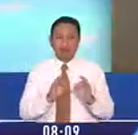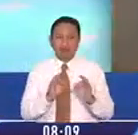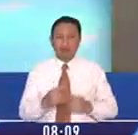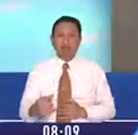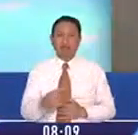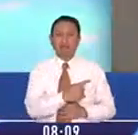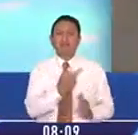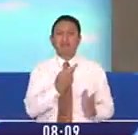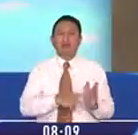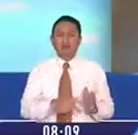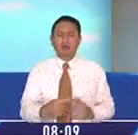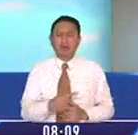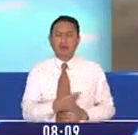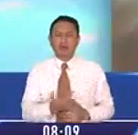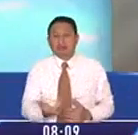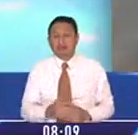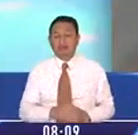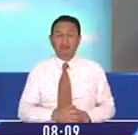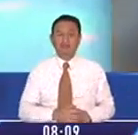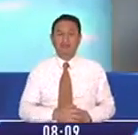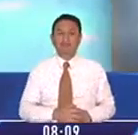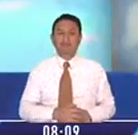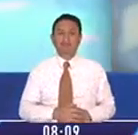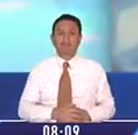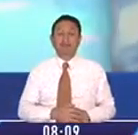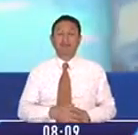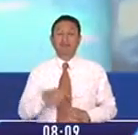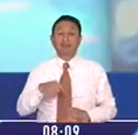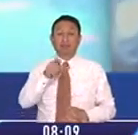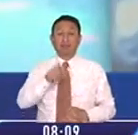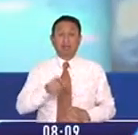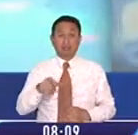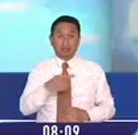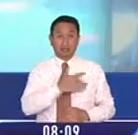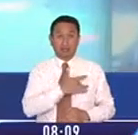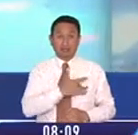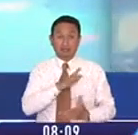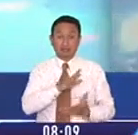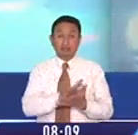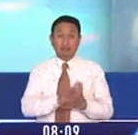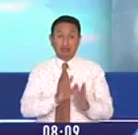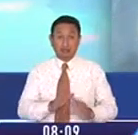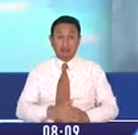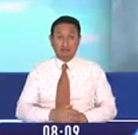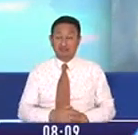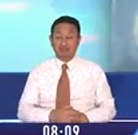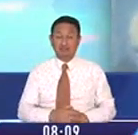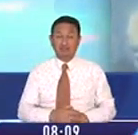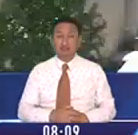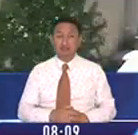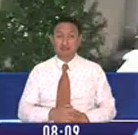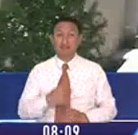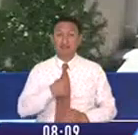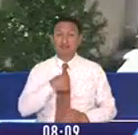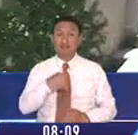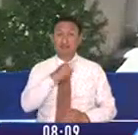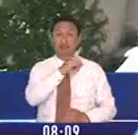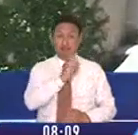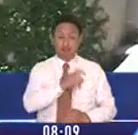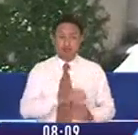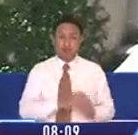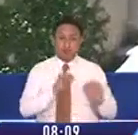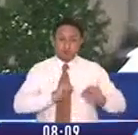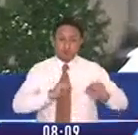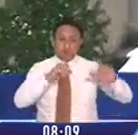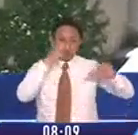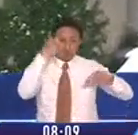a aclarar el caso y de alguna forma devolver la tranquilidad a la comunidad. Hemos intentado incluso tratar de